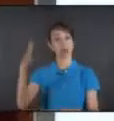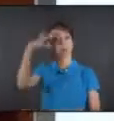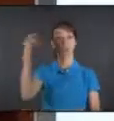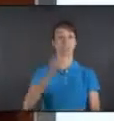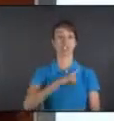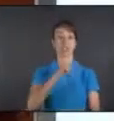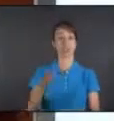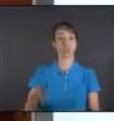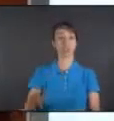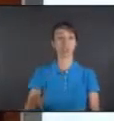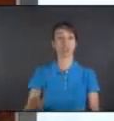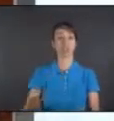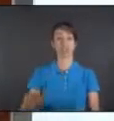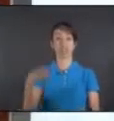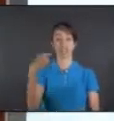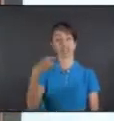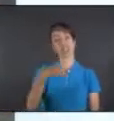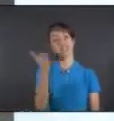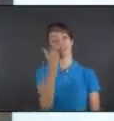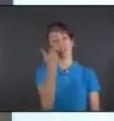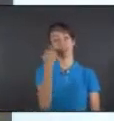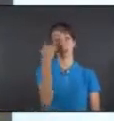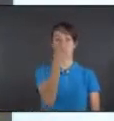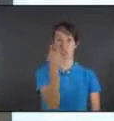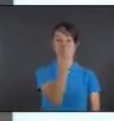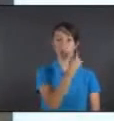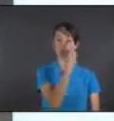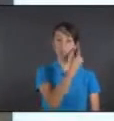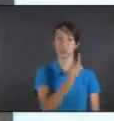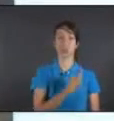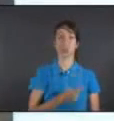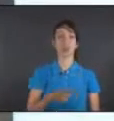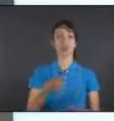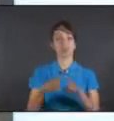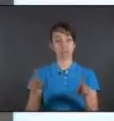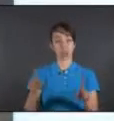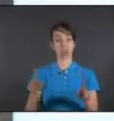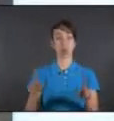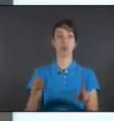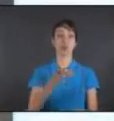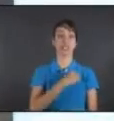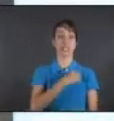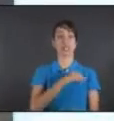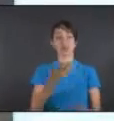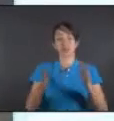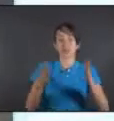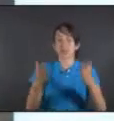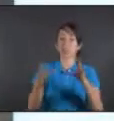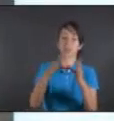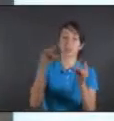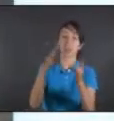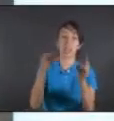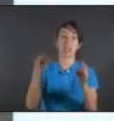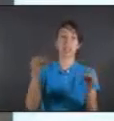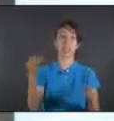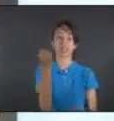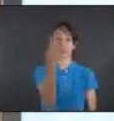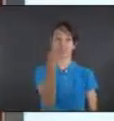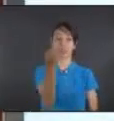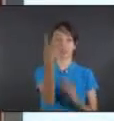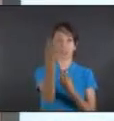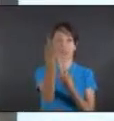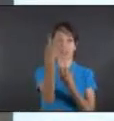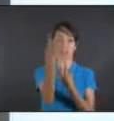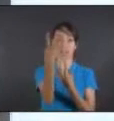estoy en el proceso este de los ojos, ¿verdad? Quiero más o menos contarle,